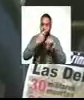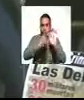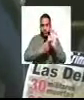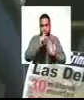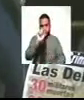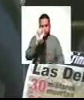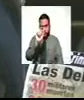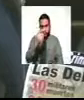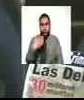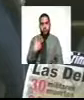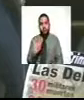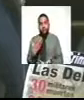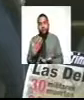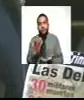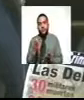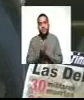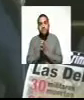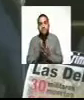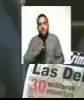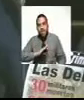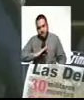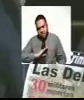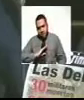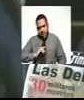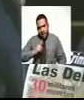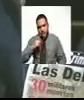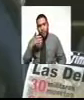yo aspiré a la alcaldía de Montería.